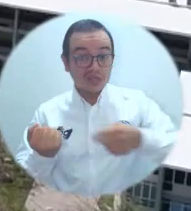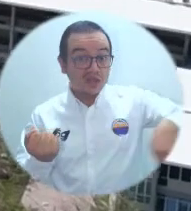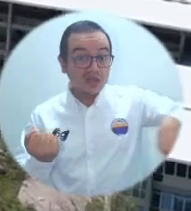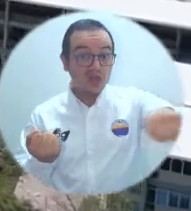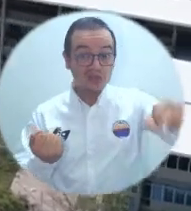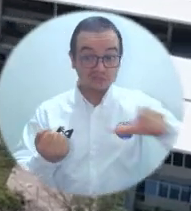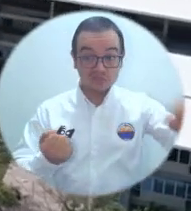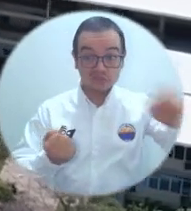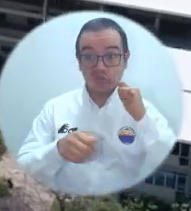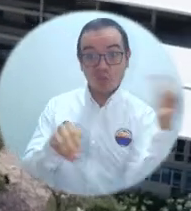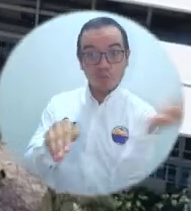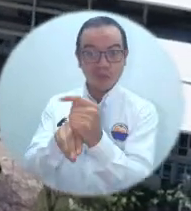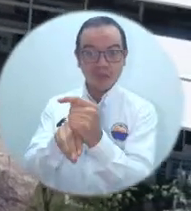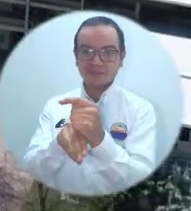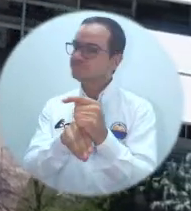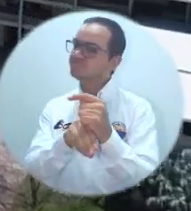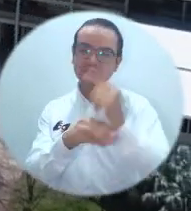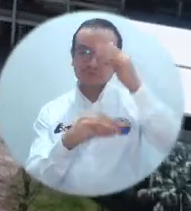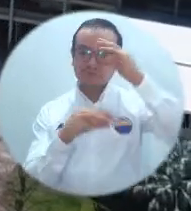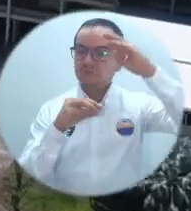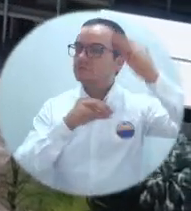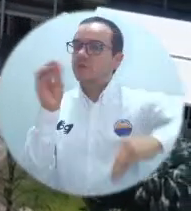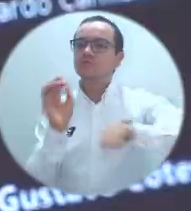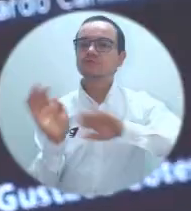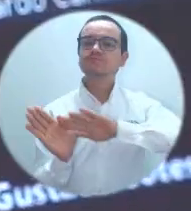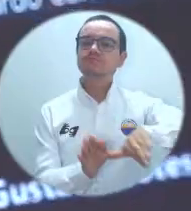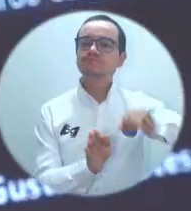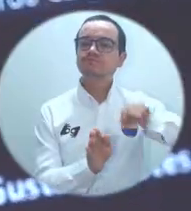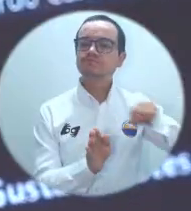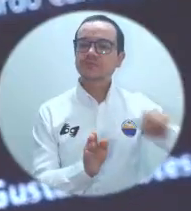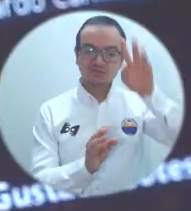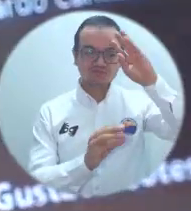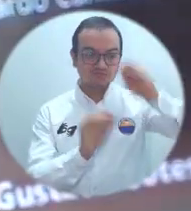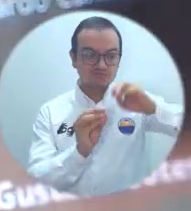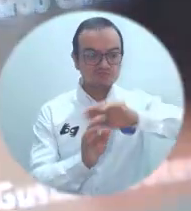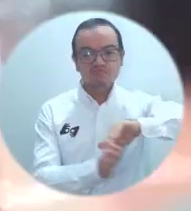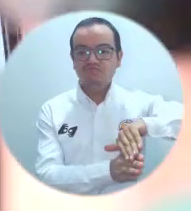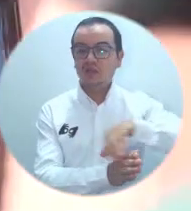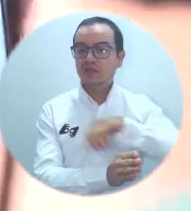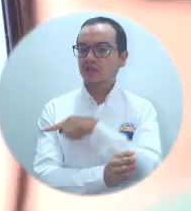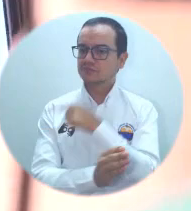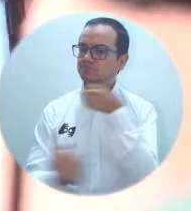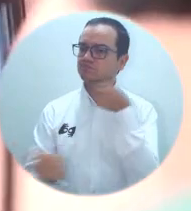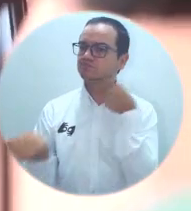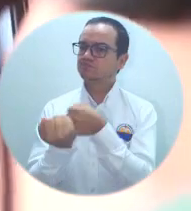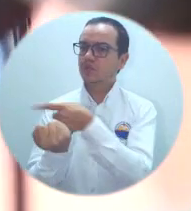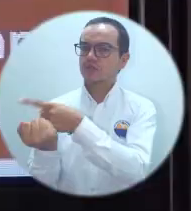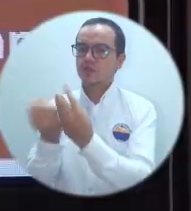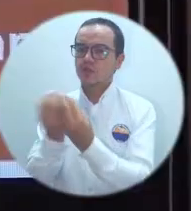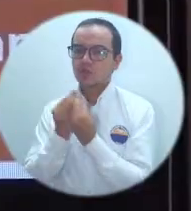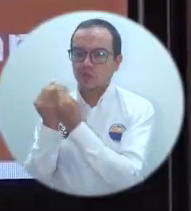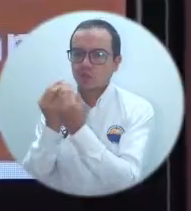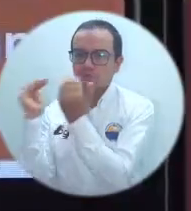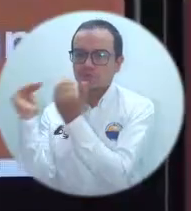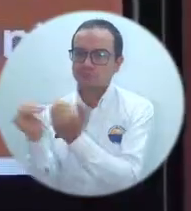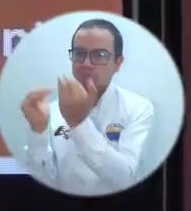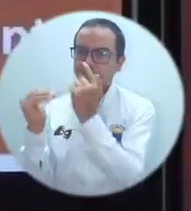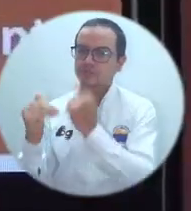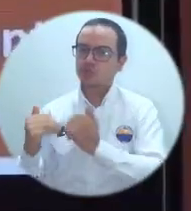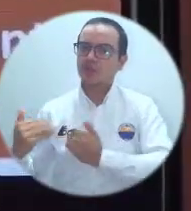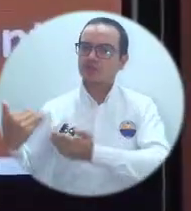y rechazamos todo ataque contra el Consejo Superior, que ha tomado esta gran decisión